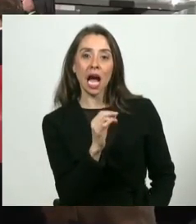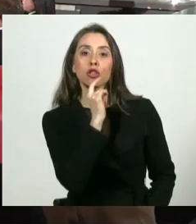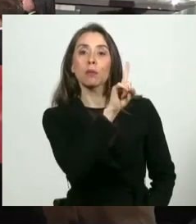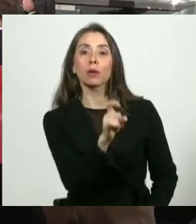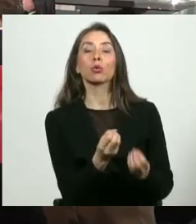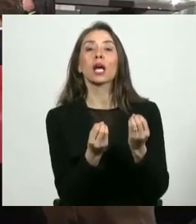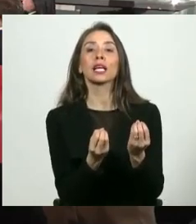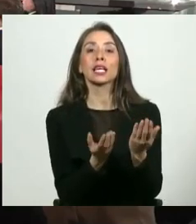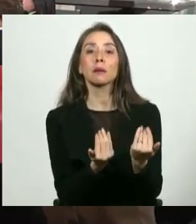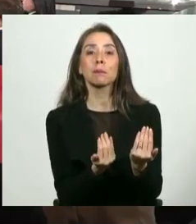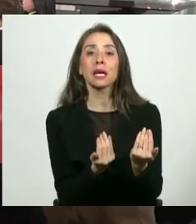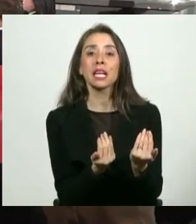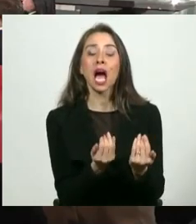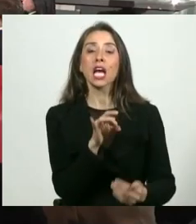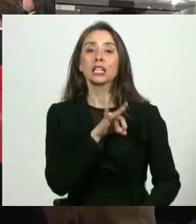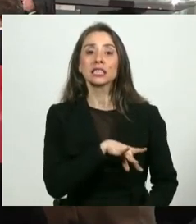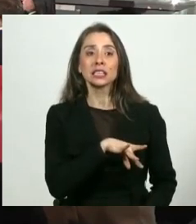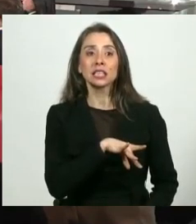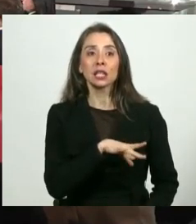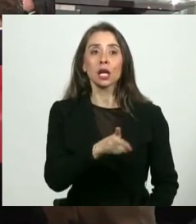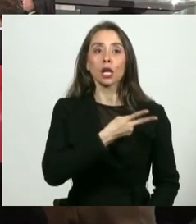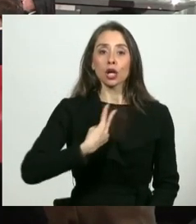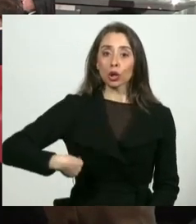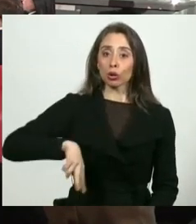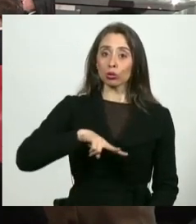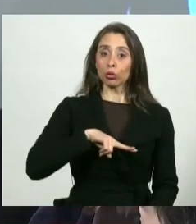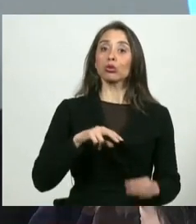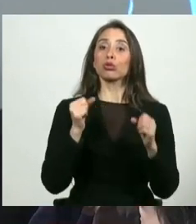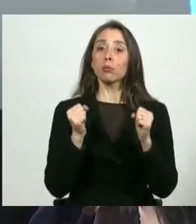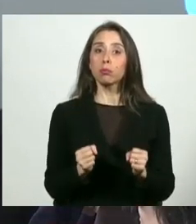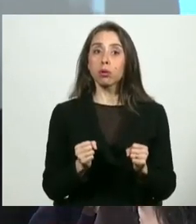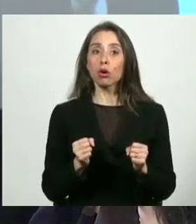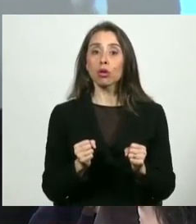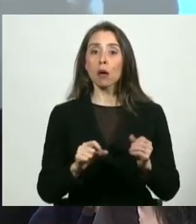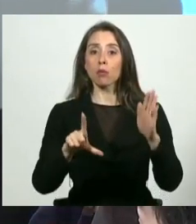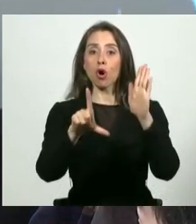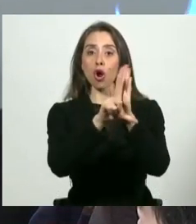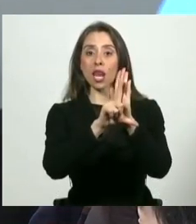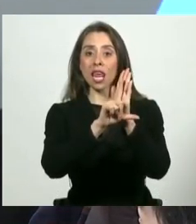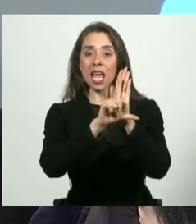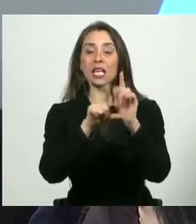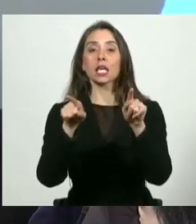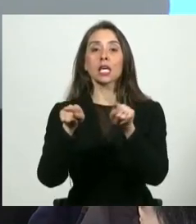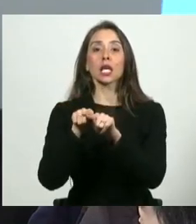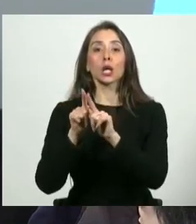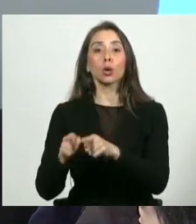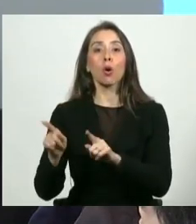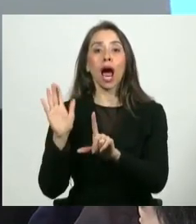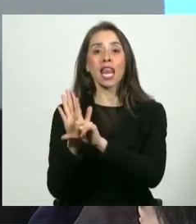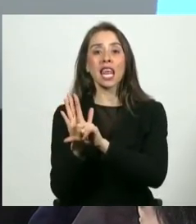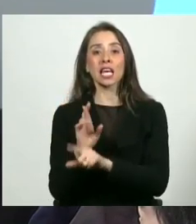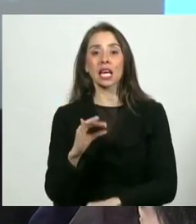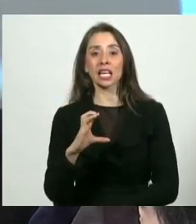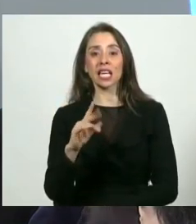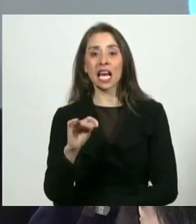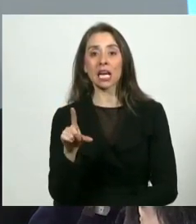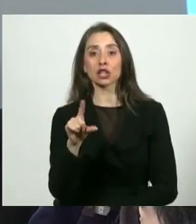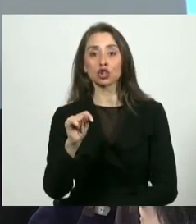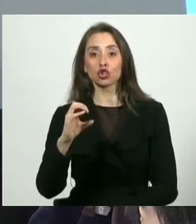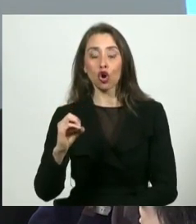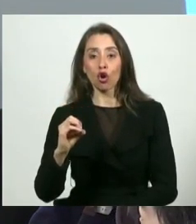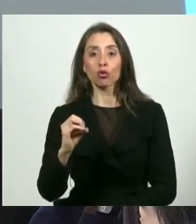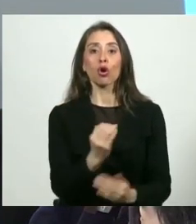estamos esperando en Chile para que nosotros podamos sacar una ley, así como salió la ley Ricardo Soto, para